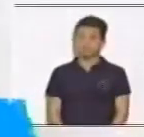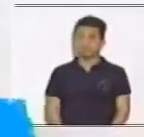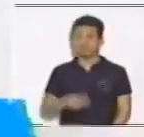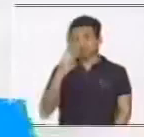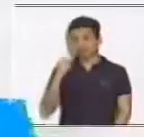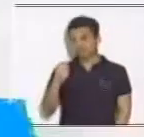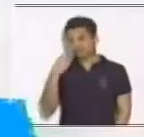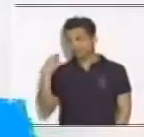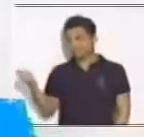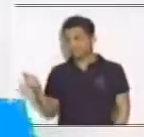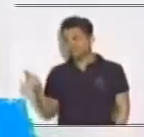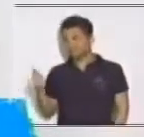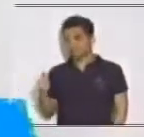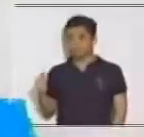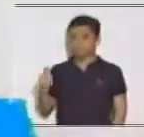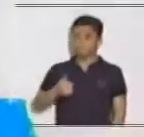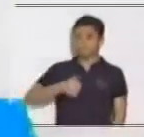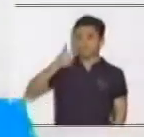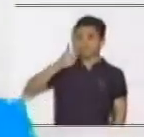¿Cuál es el mayor?